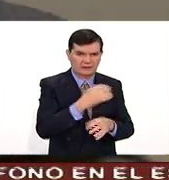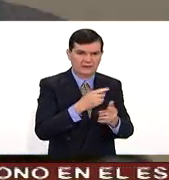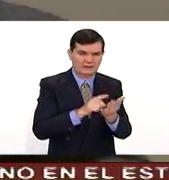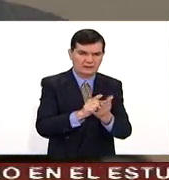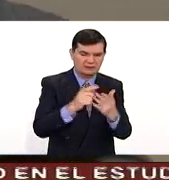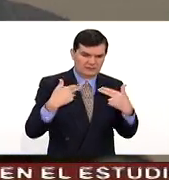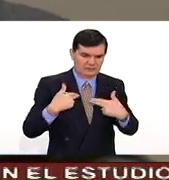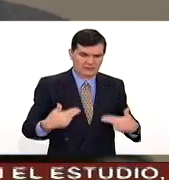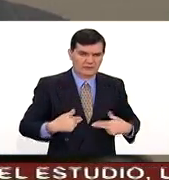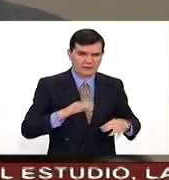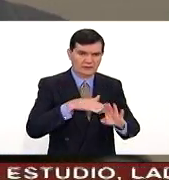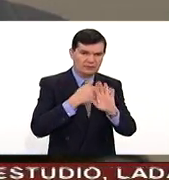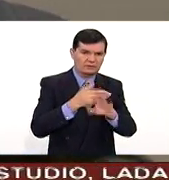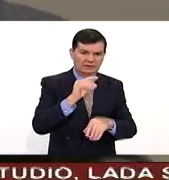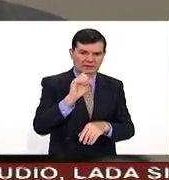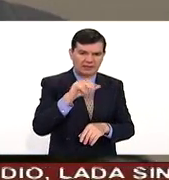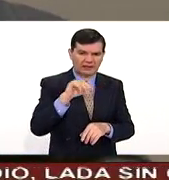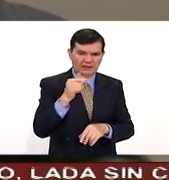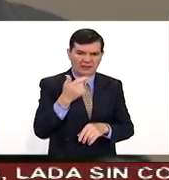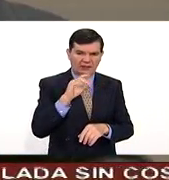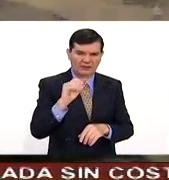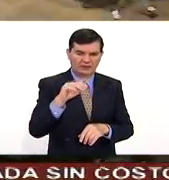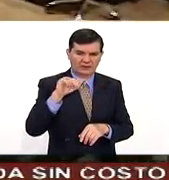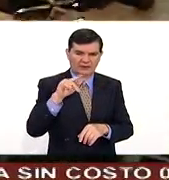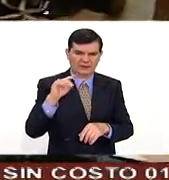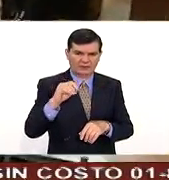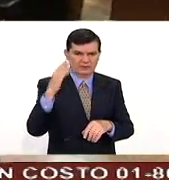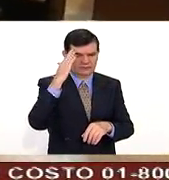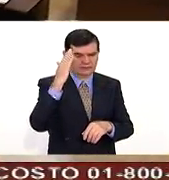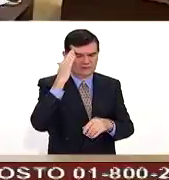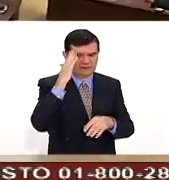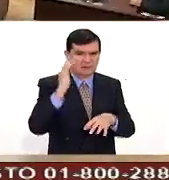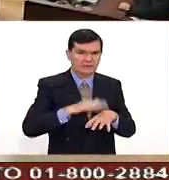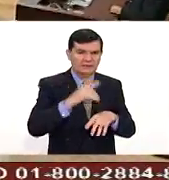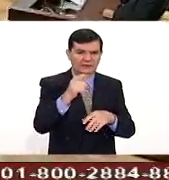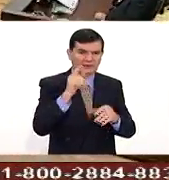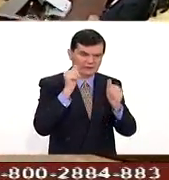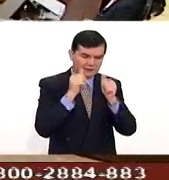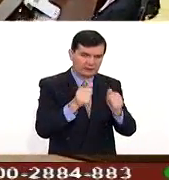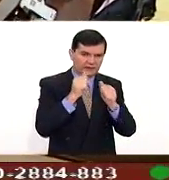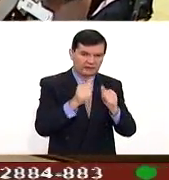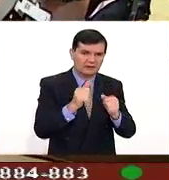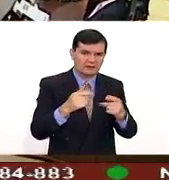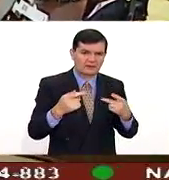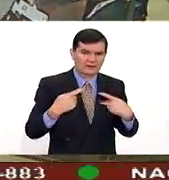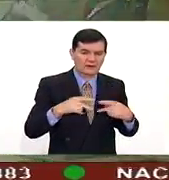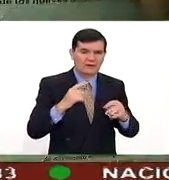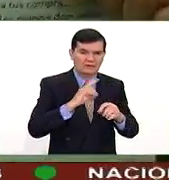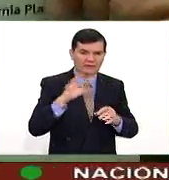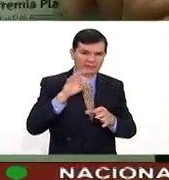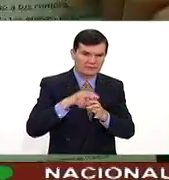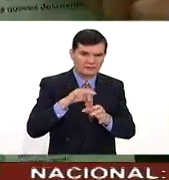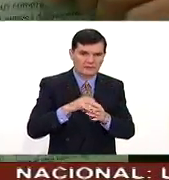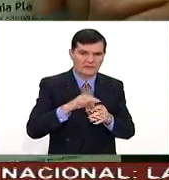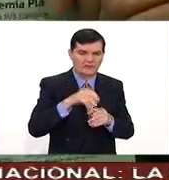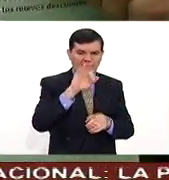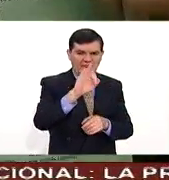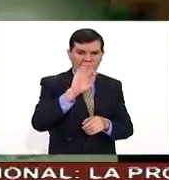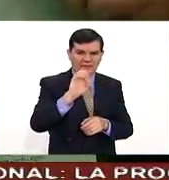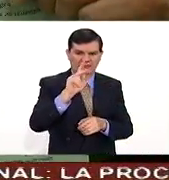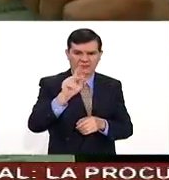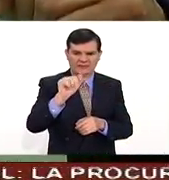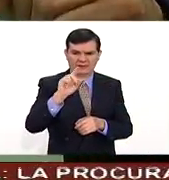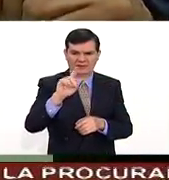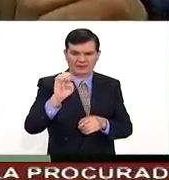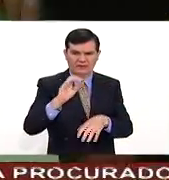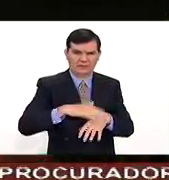Derechos Humanos contra Santiago Nieto, titular de la Fiscalía Especializada para la Atención de Delitos Electorales, la FEPADE, esto